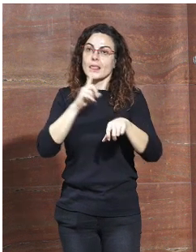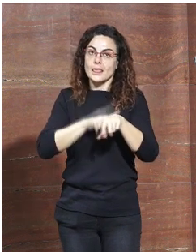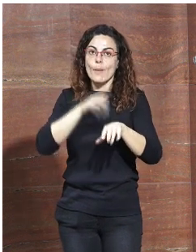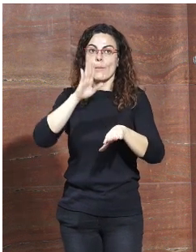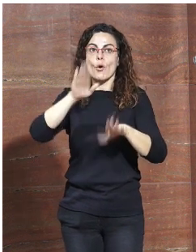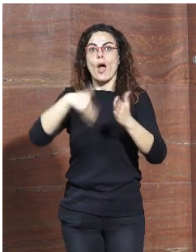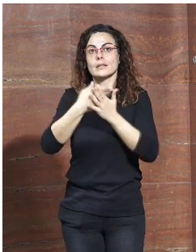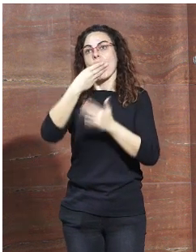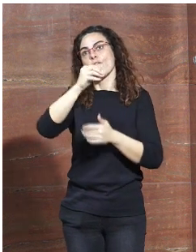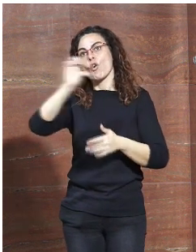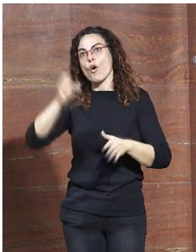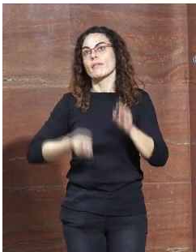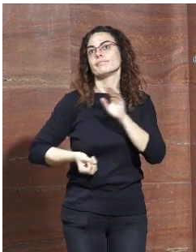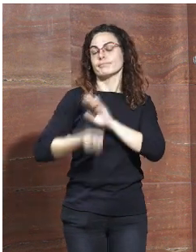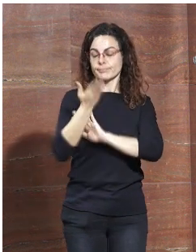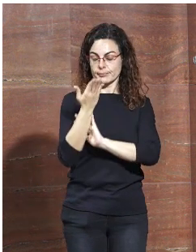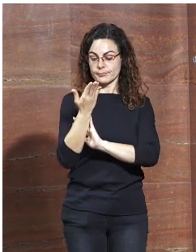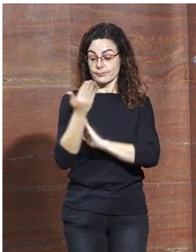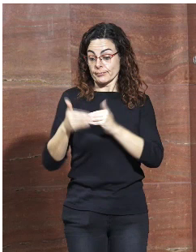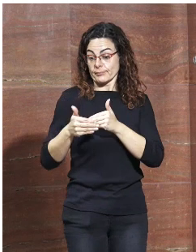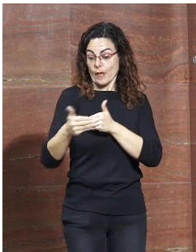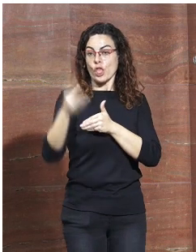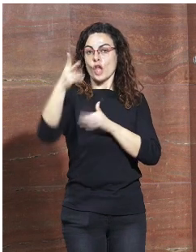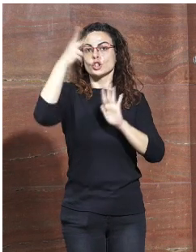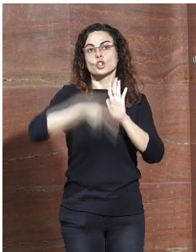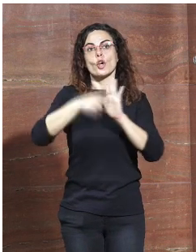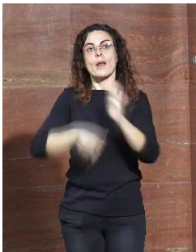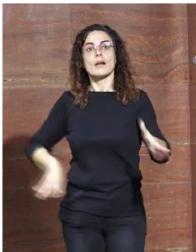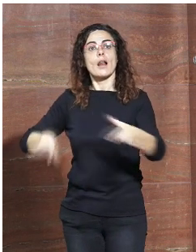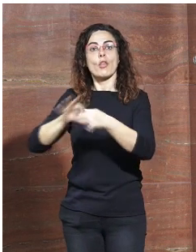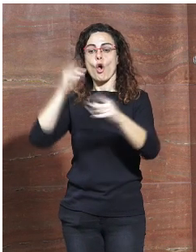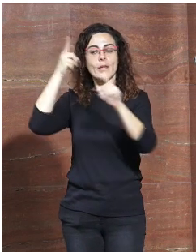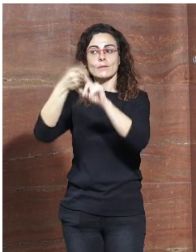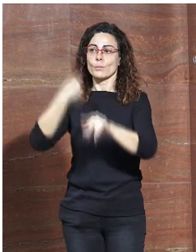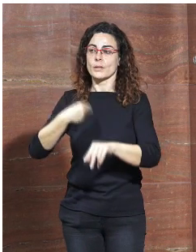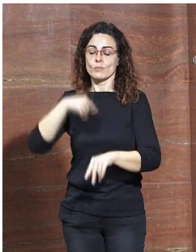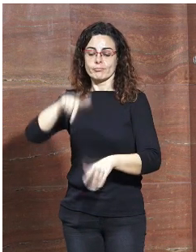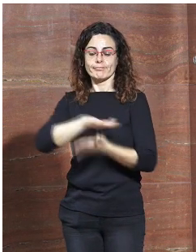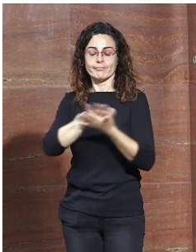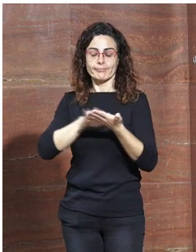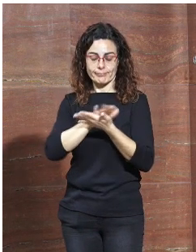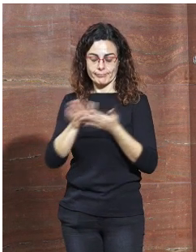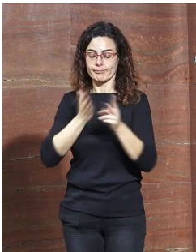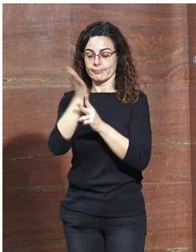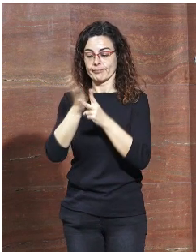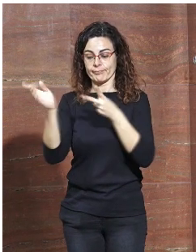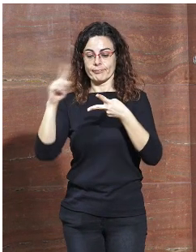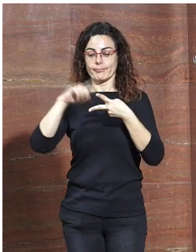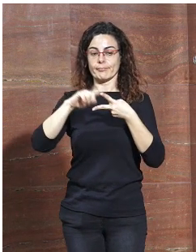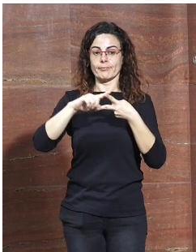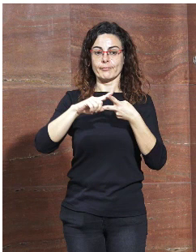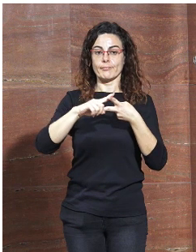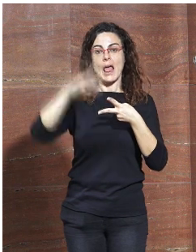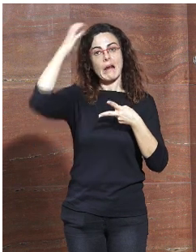en el BOE. Van a haber dos normas que conectan directamente con este objetivo. Por una parte, vamos a aprobar un